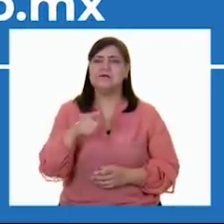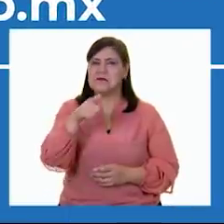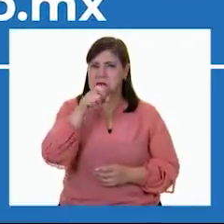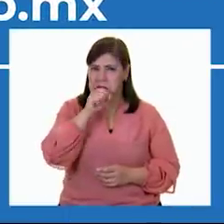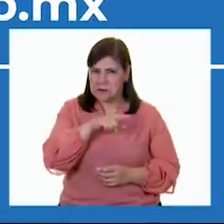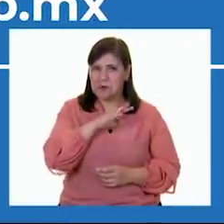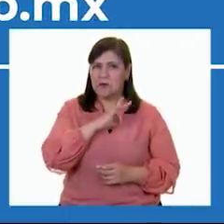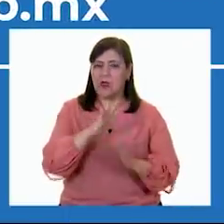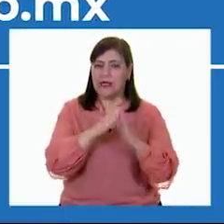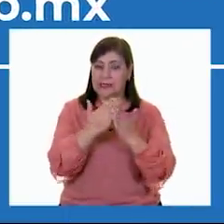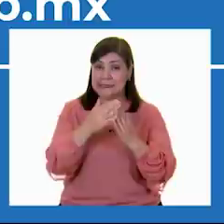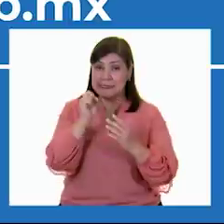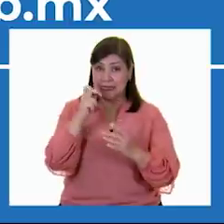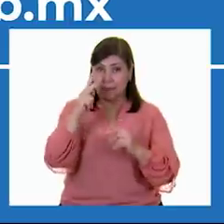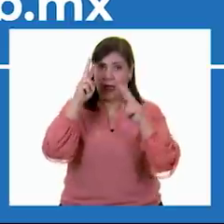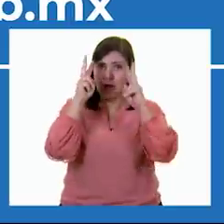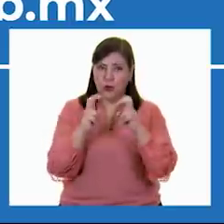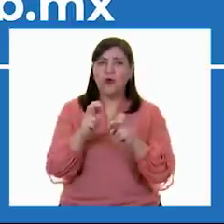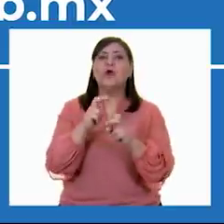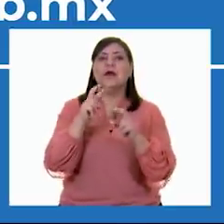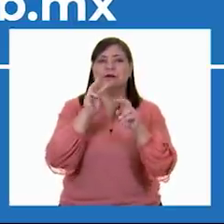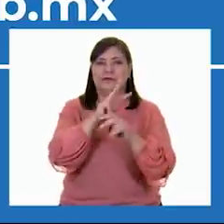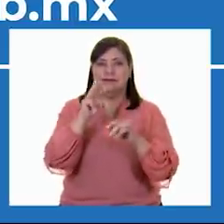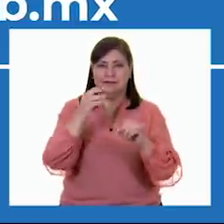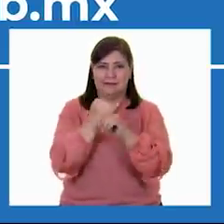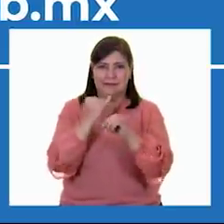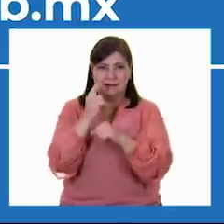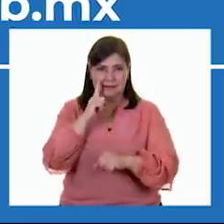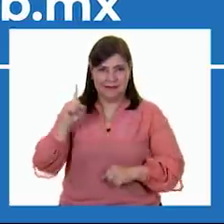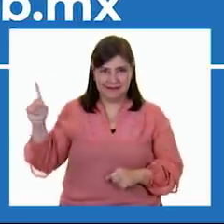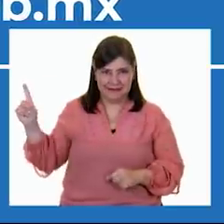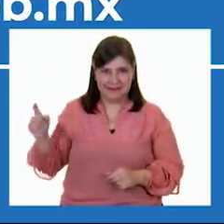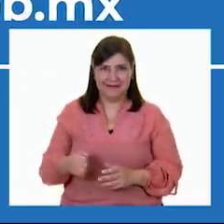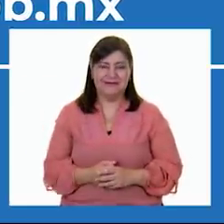También puedes encontrar los libros de texto en la página